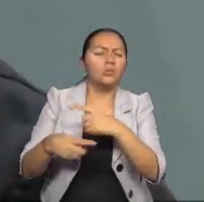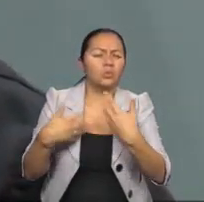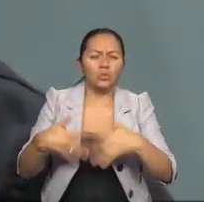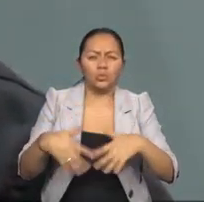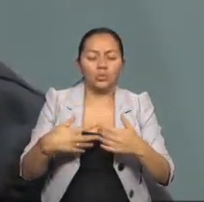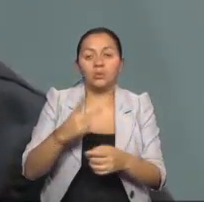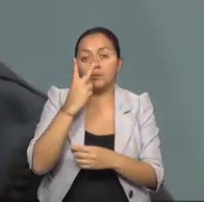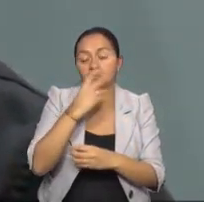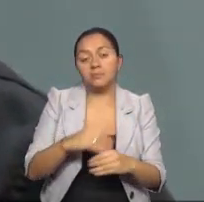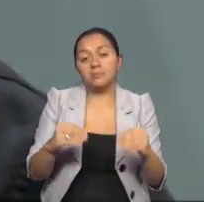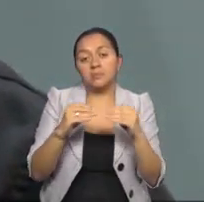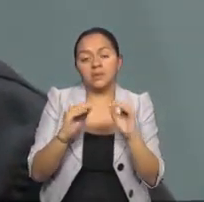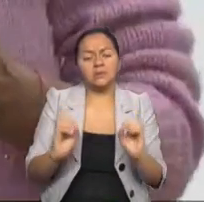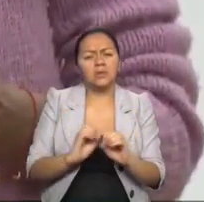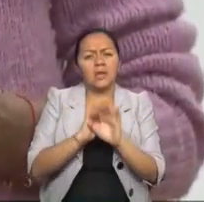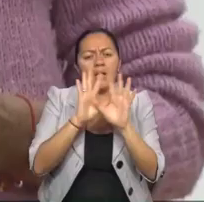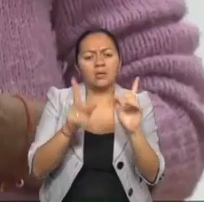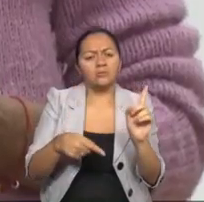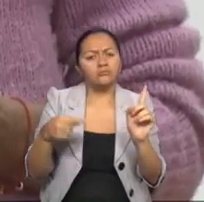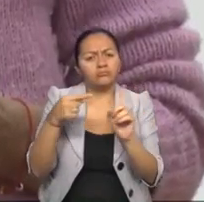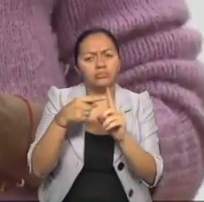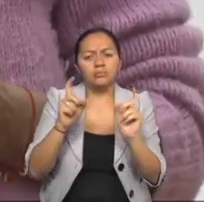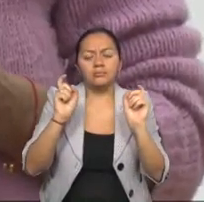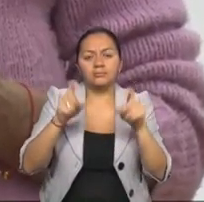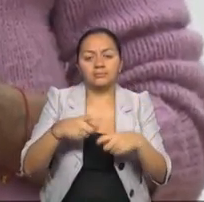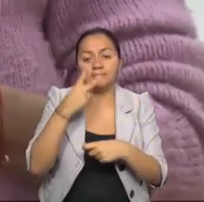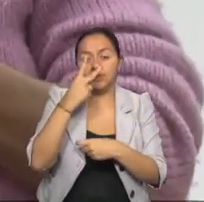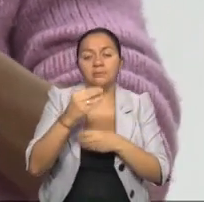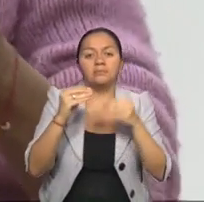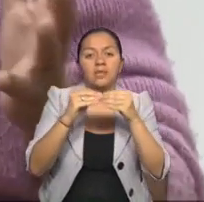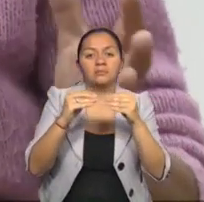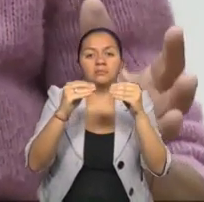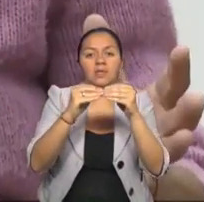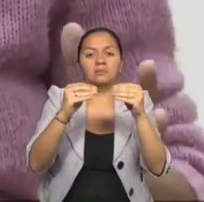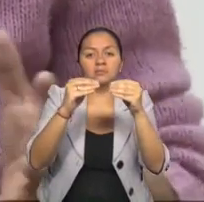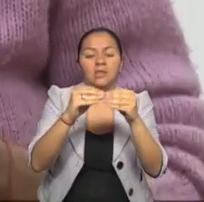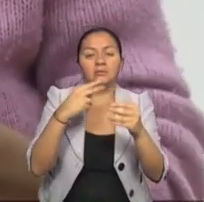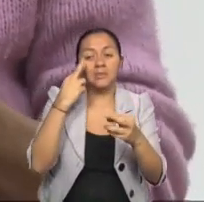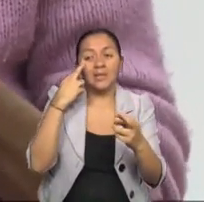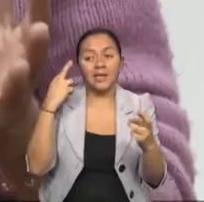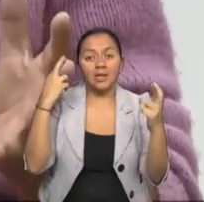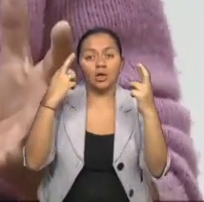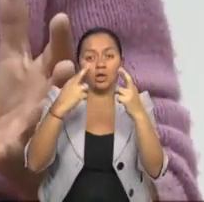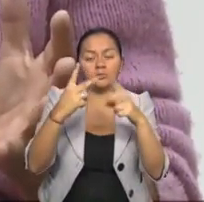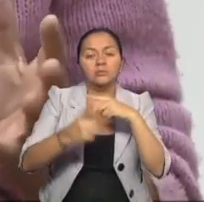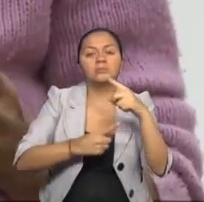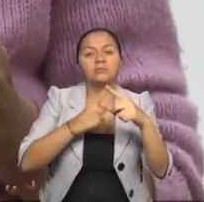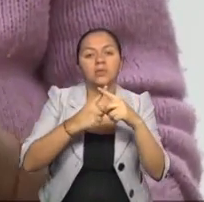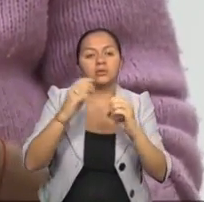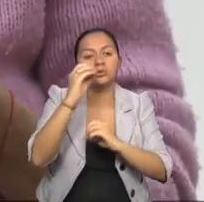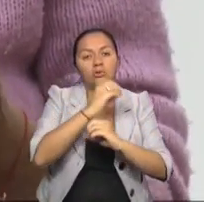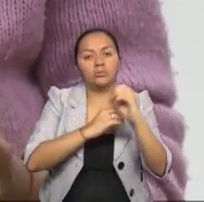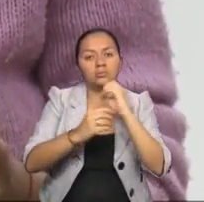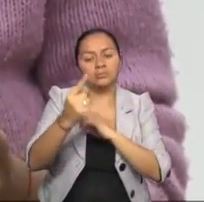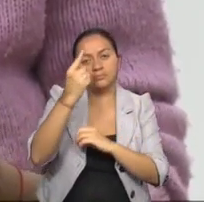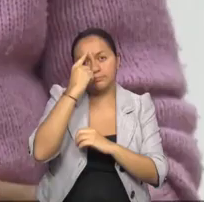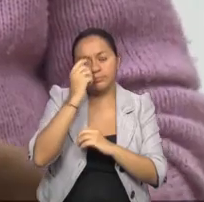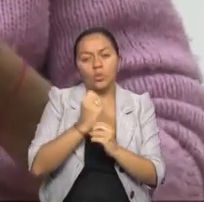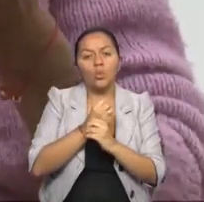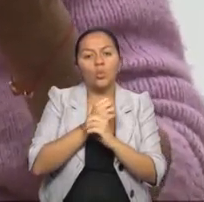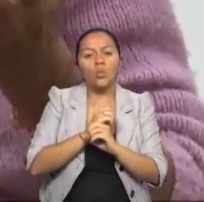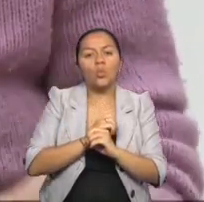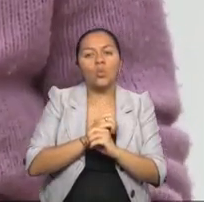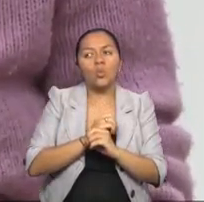y obviamente se tiene uno que reconociendo y observando cuáles son